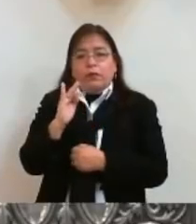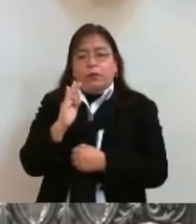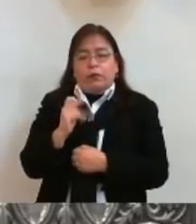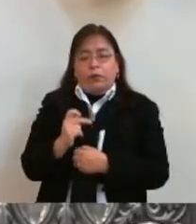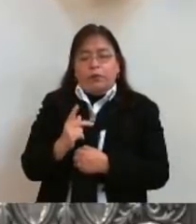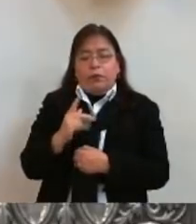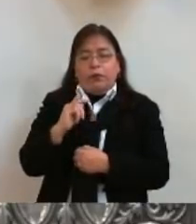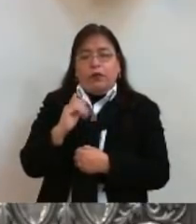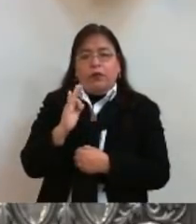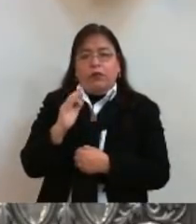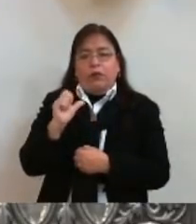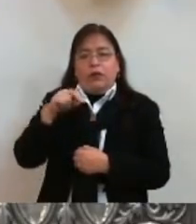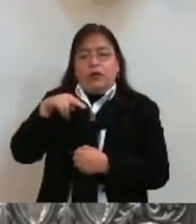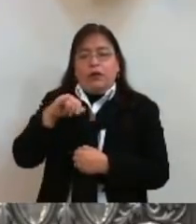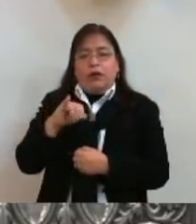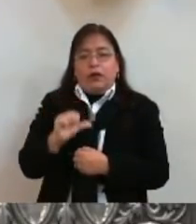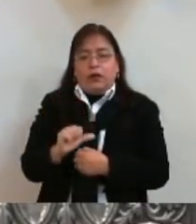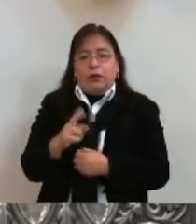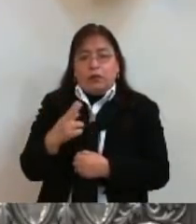pero desde ahora